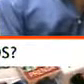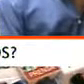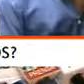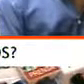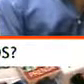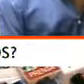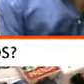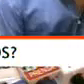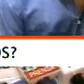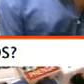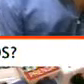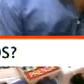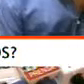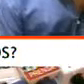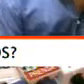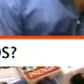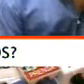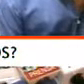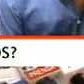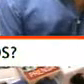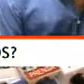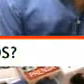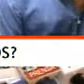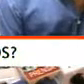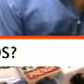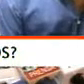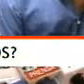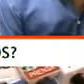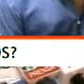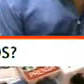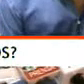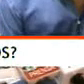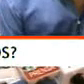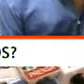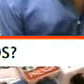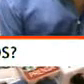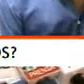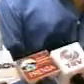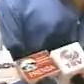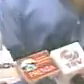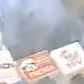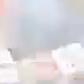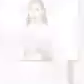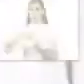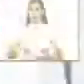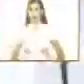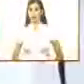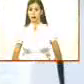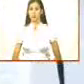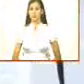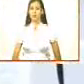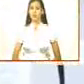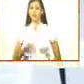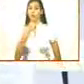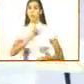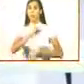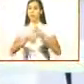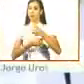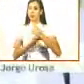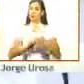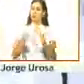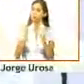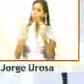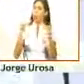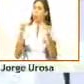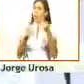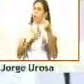Vicepresidente Jagua acusa a la cúpula de la Iglesia de actuar como sujeto político. Indicó el vicepresidente que ve con asombro cómo